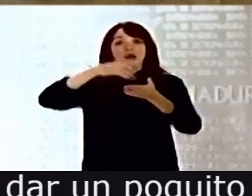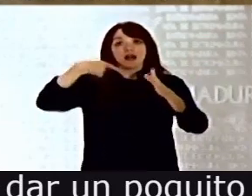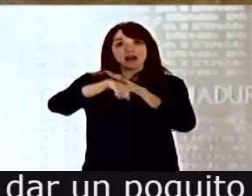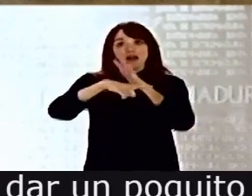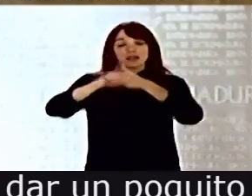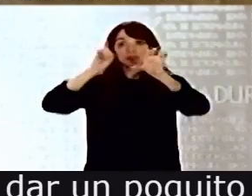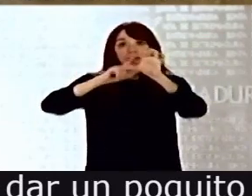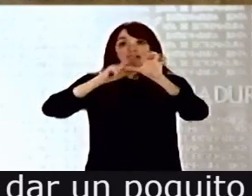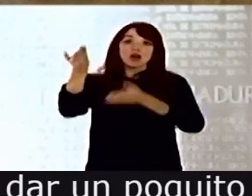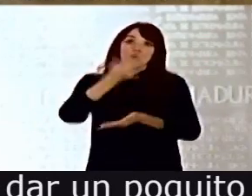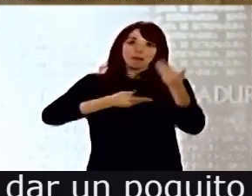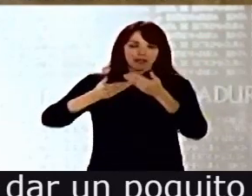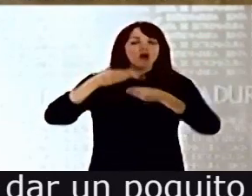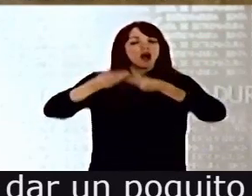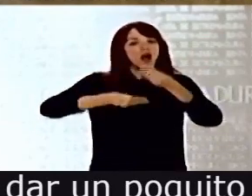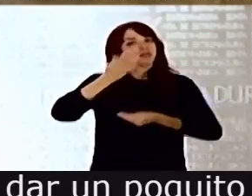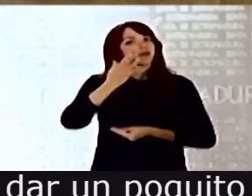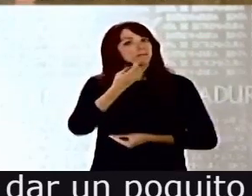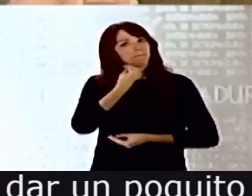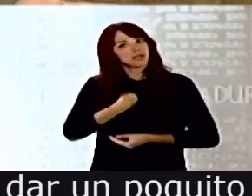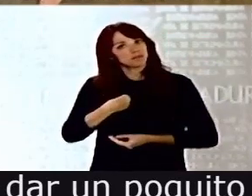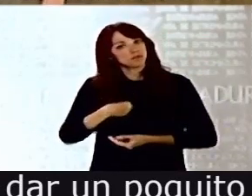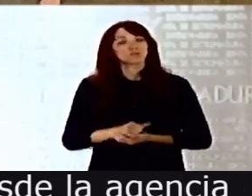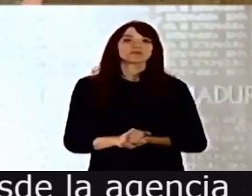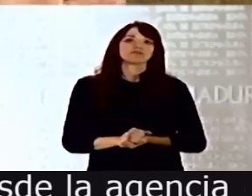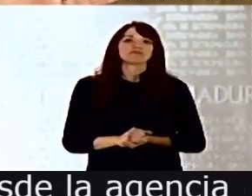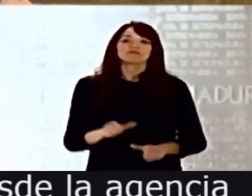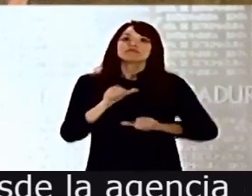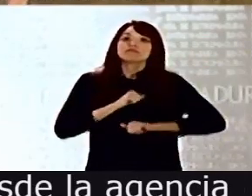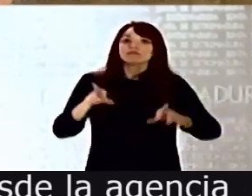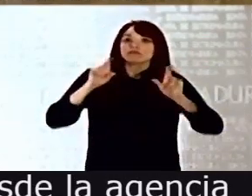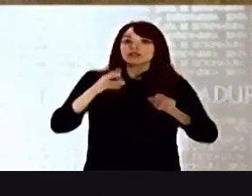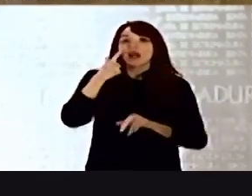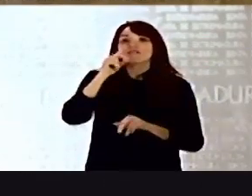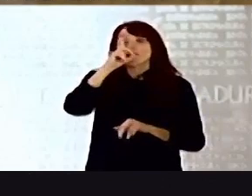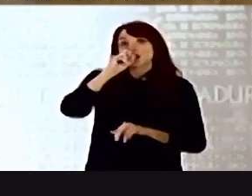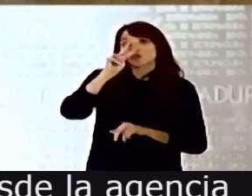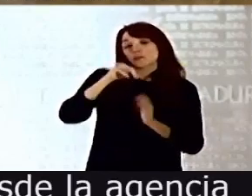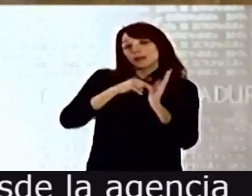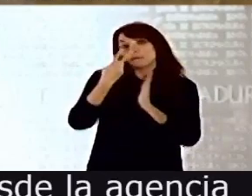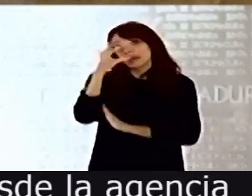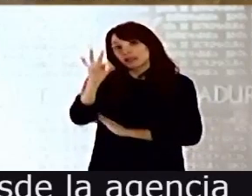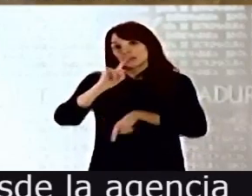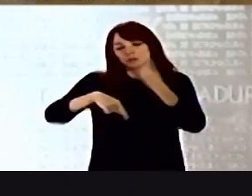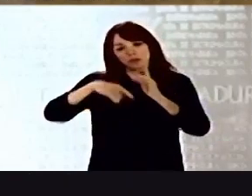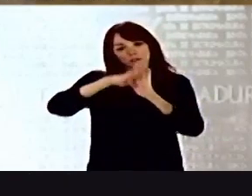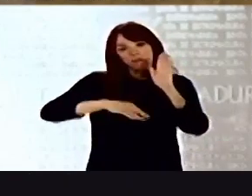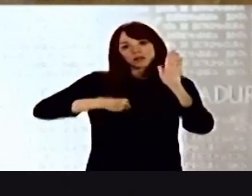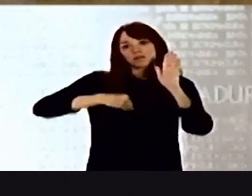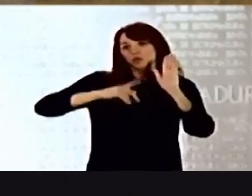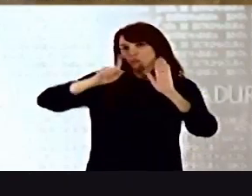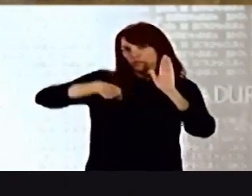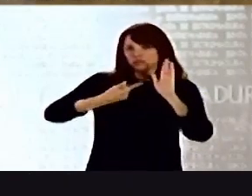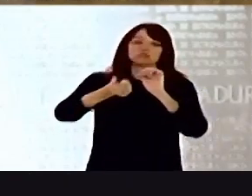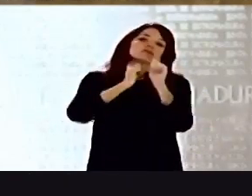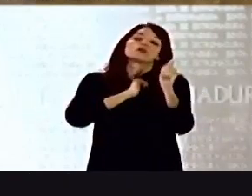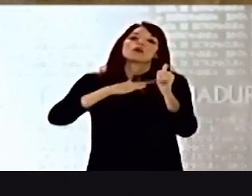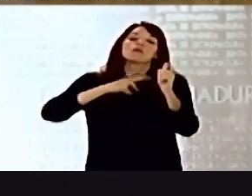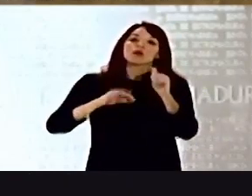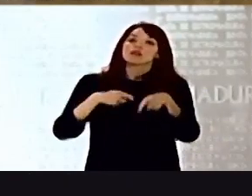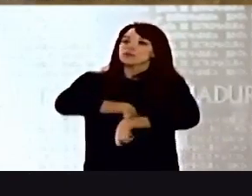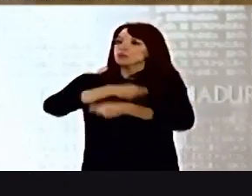de Cooperación. Estimamos que en el año 20, con este plan anual y con todas las acciones que se recoge, luego os podemos mandar una copia